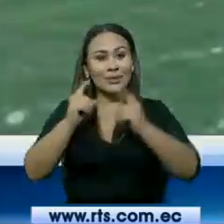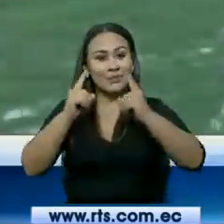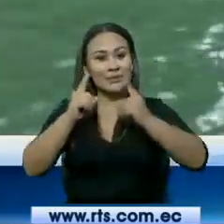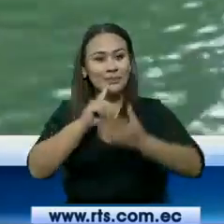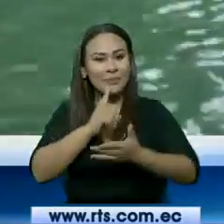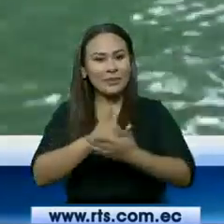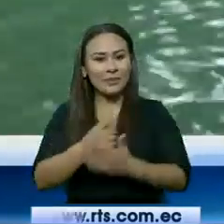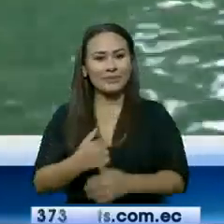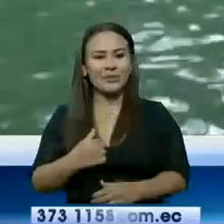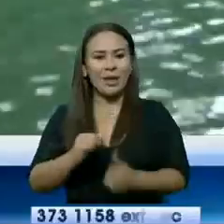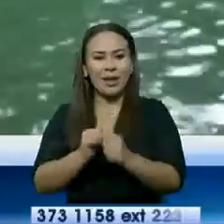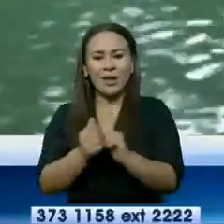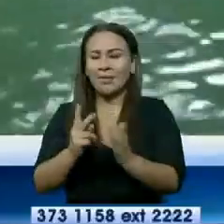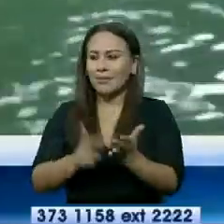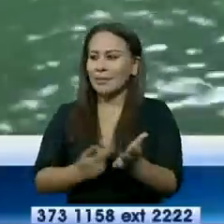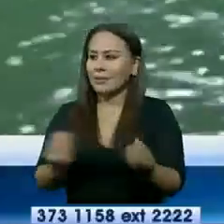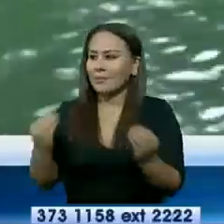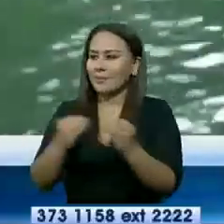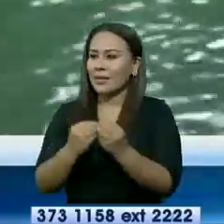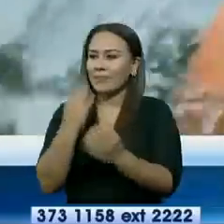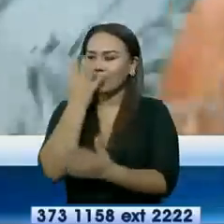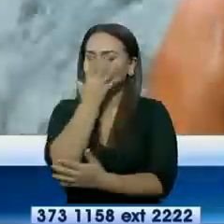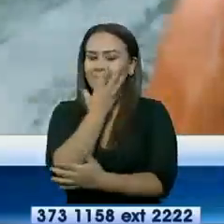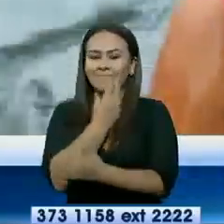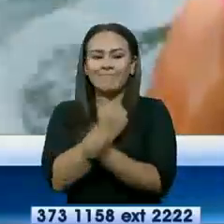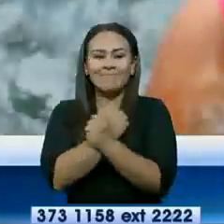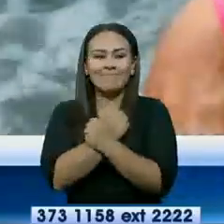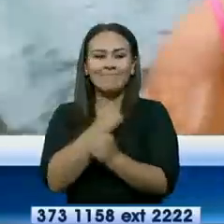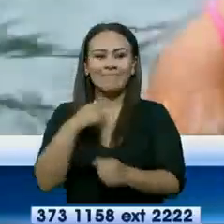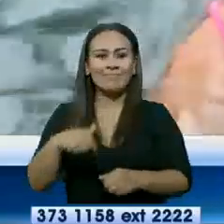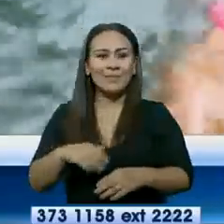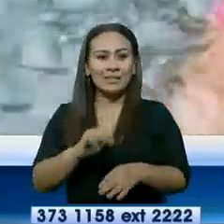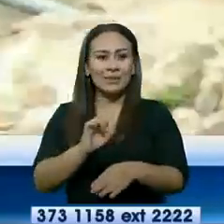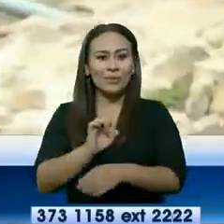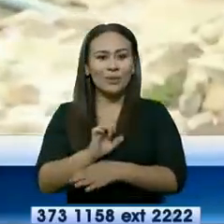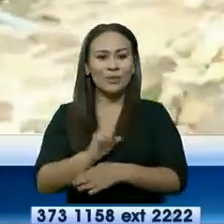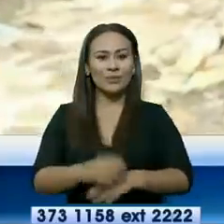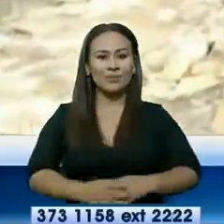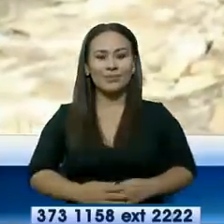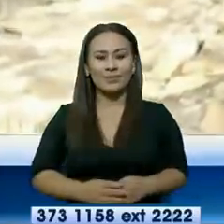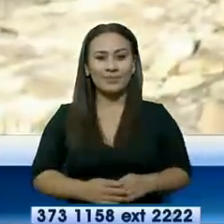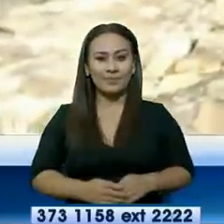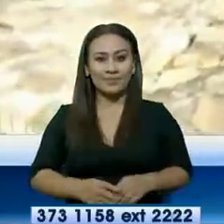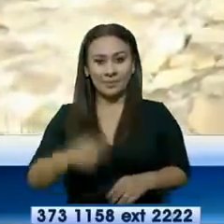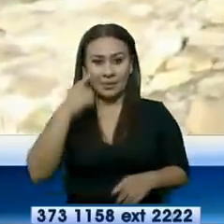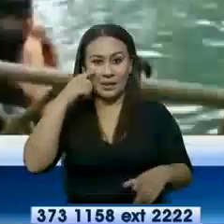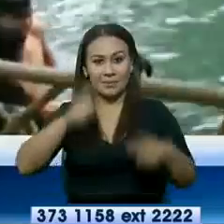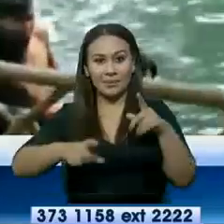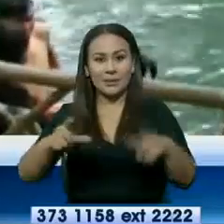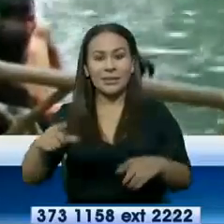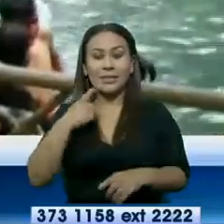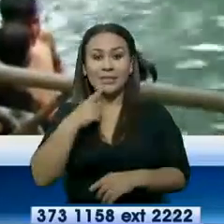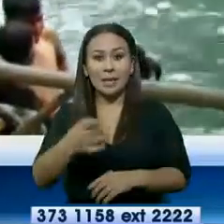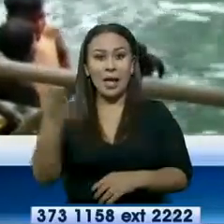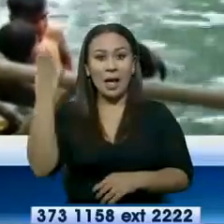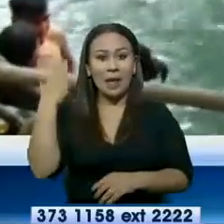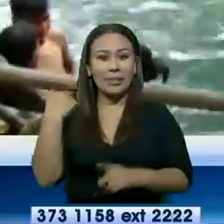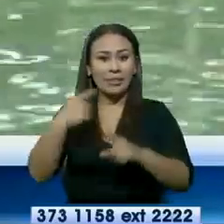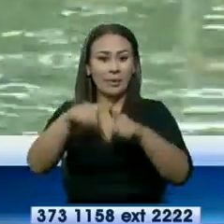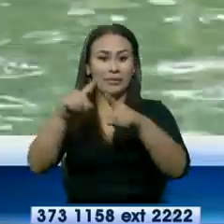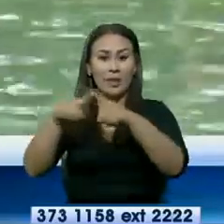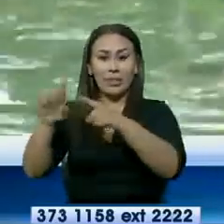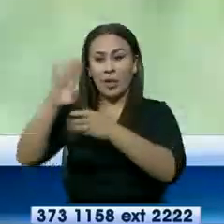que yo cada vez estoy más enamorado de mi país. Según los pobladores de la zona, cree que en el lugar se asentaron diferentes